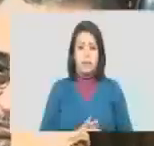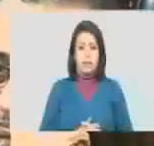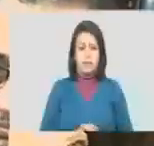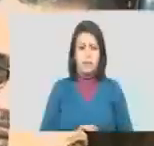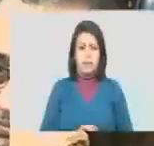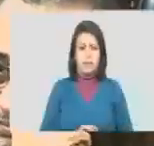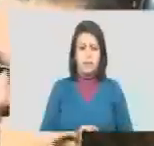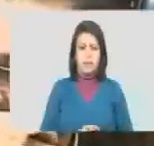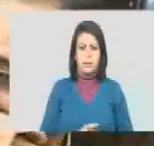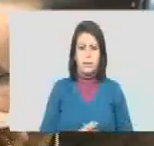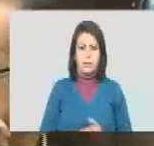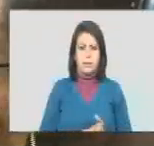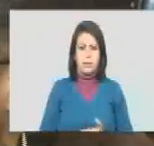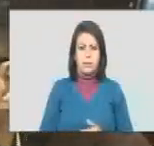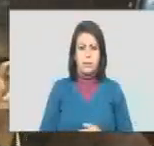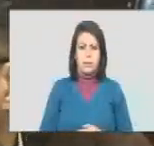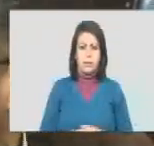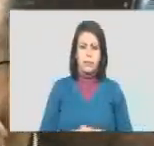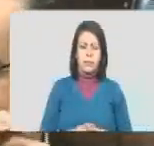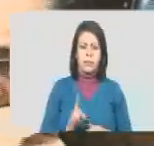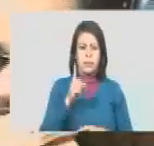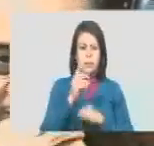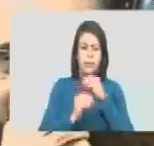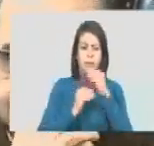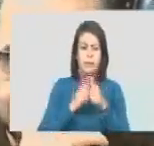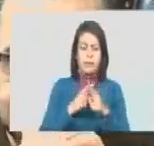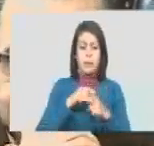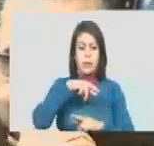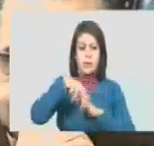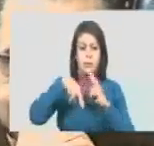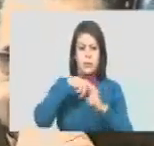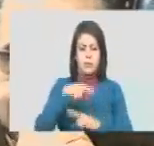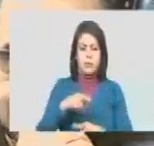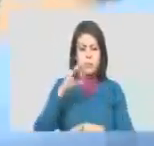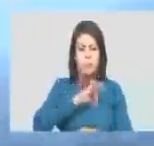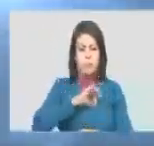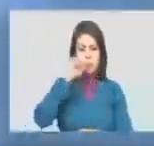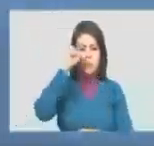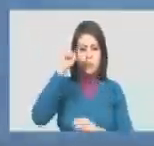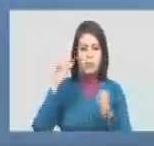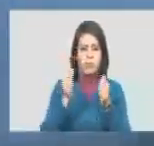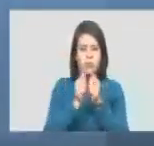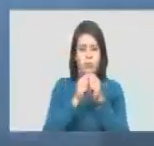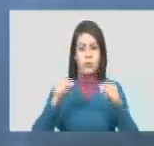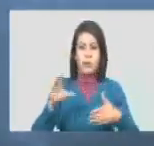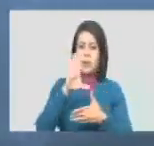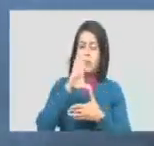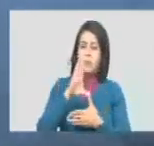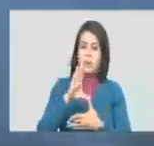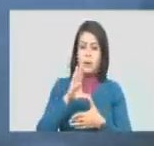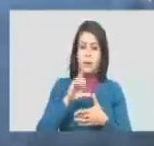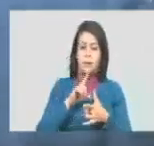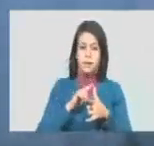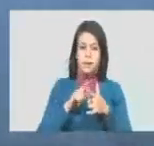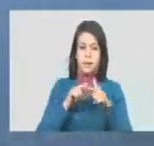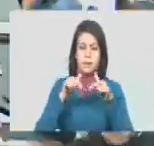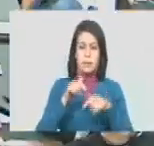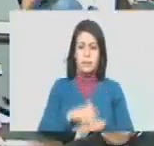de la revolución, primera revolución socialista del continente de América,